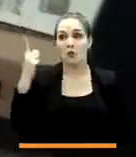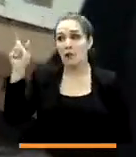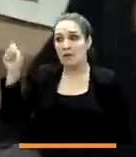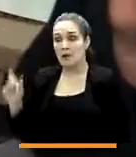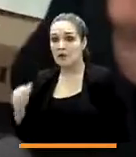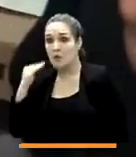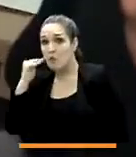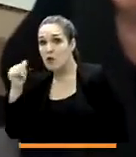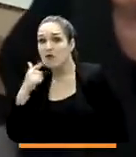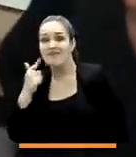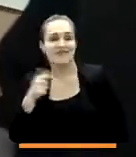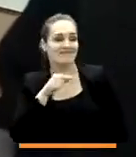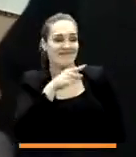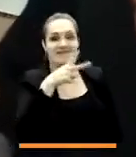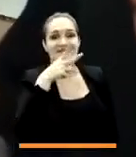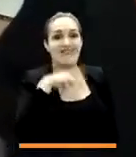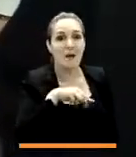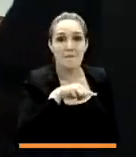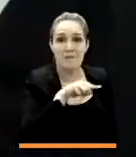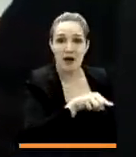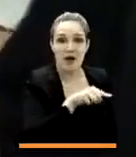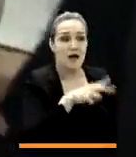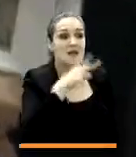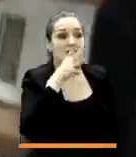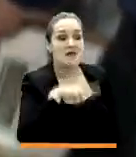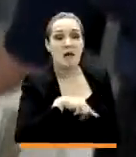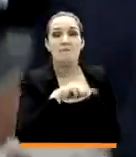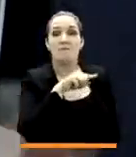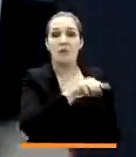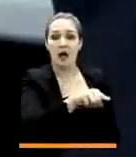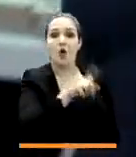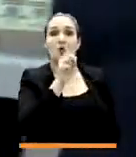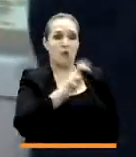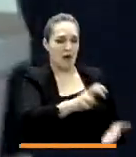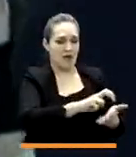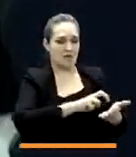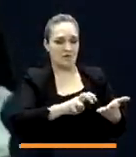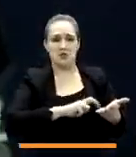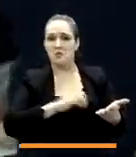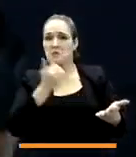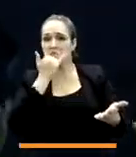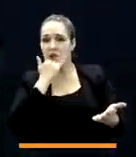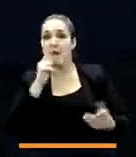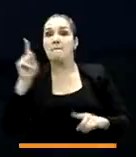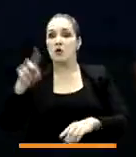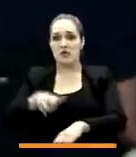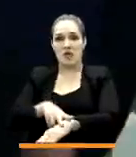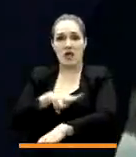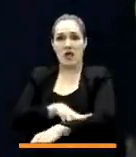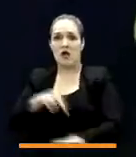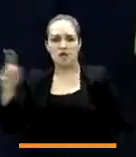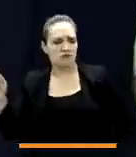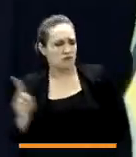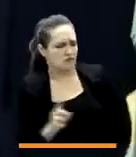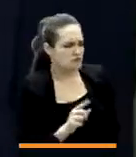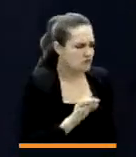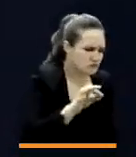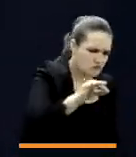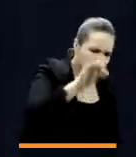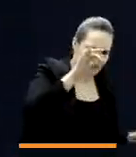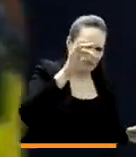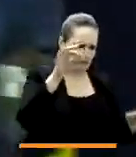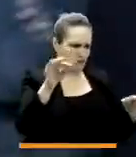denunció fraude electoral con una posible falla de impresión, pero al lugar llegó un delegado de la registraduría para revisar